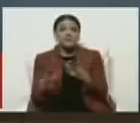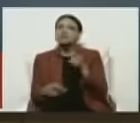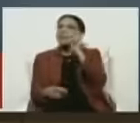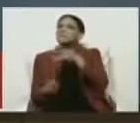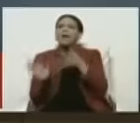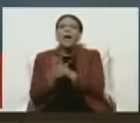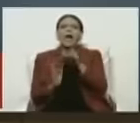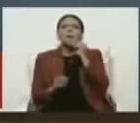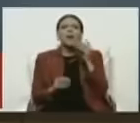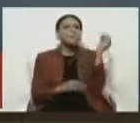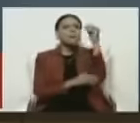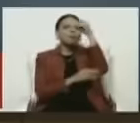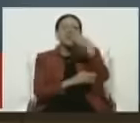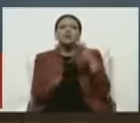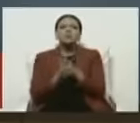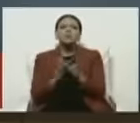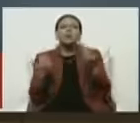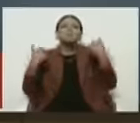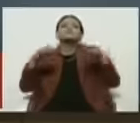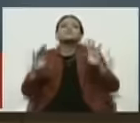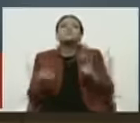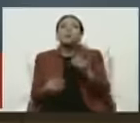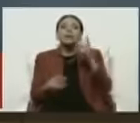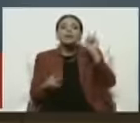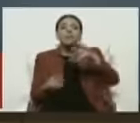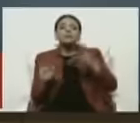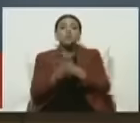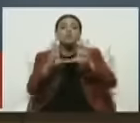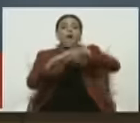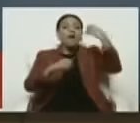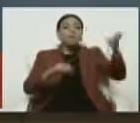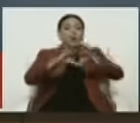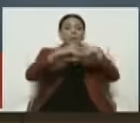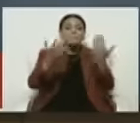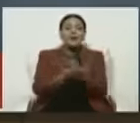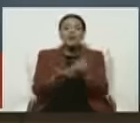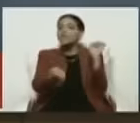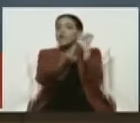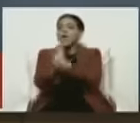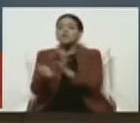extraterrestres y los tienen secuestrados. Están pidiendo también en Marte